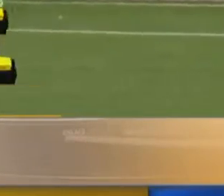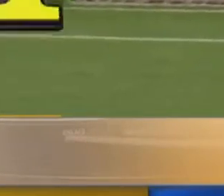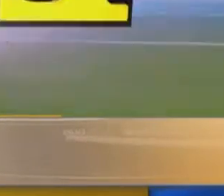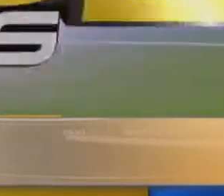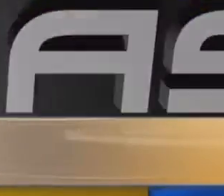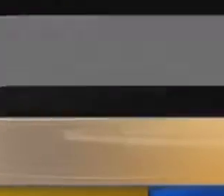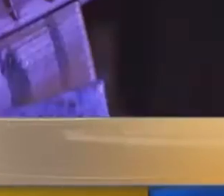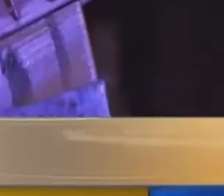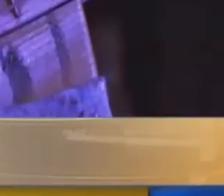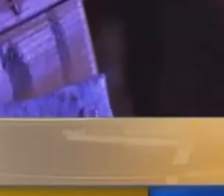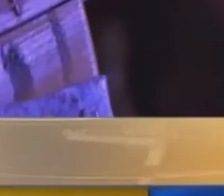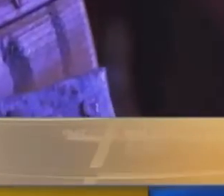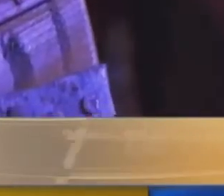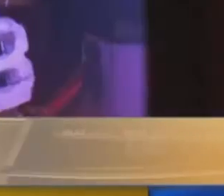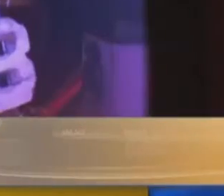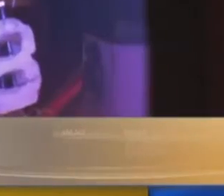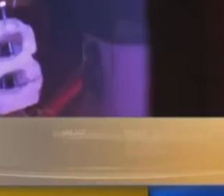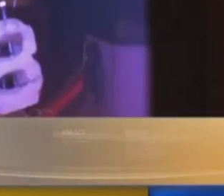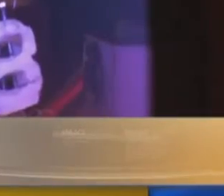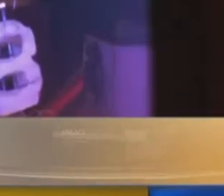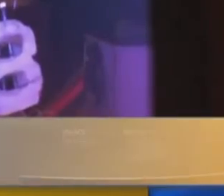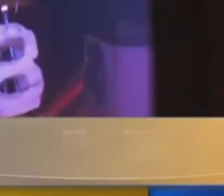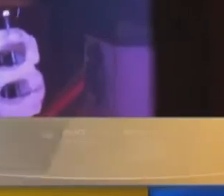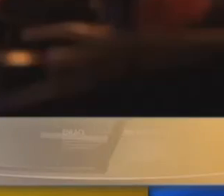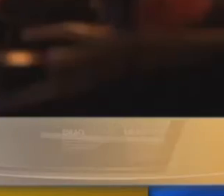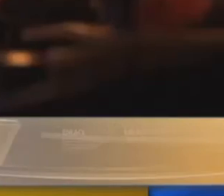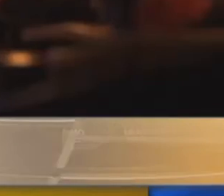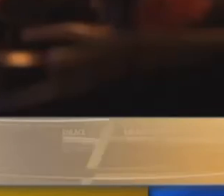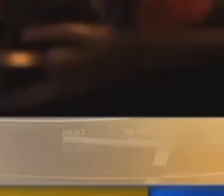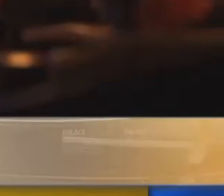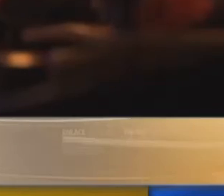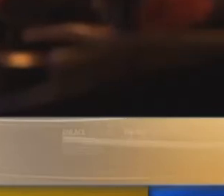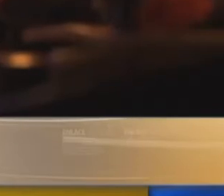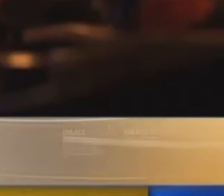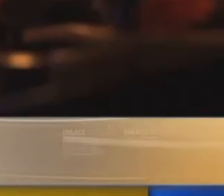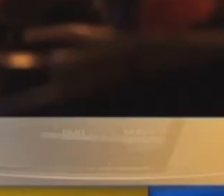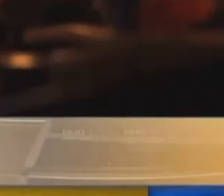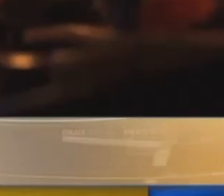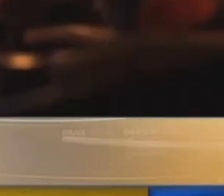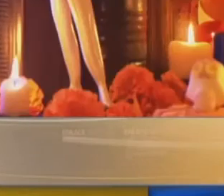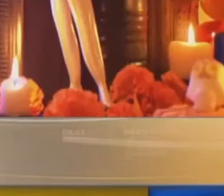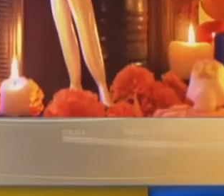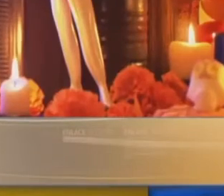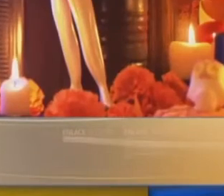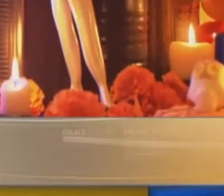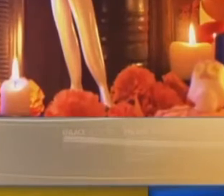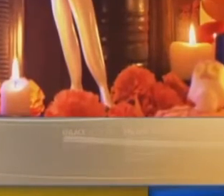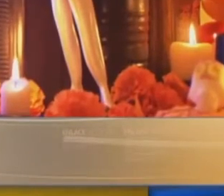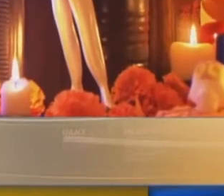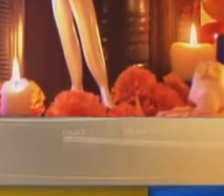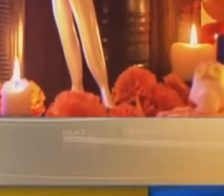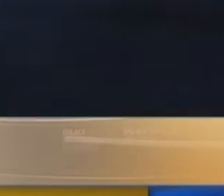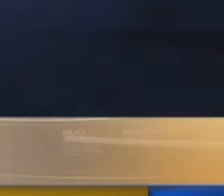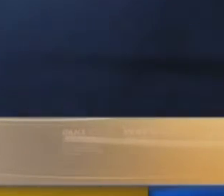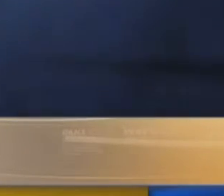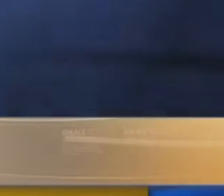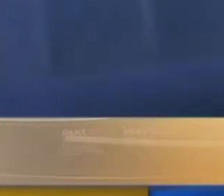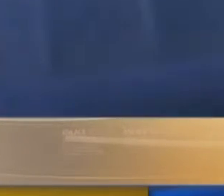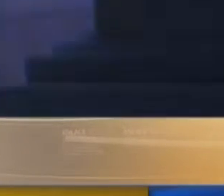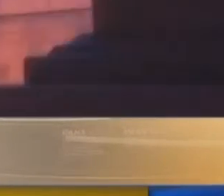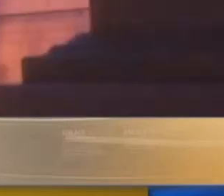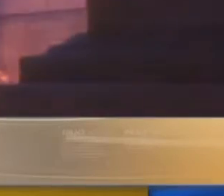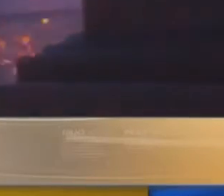deportiva. Y al cierre, les mostraremos el primer tráiler de Coco, la más reciente aventura de Disney Pixar, inspirada